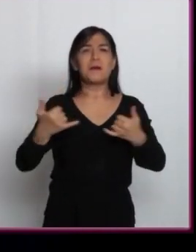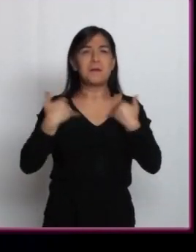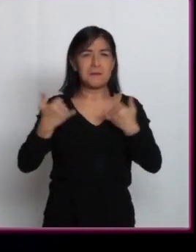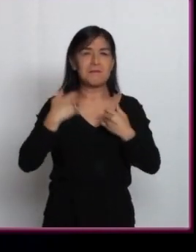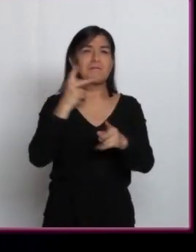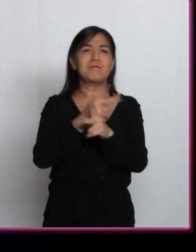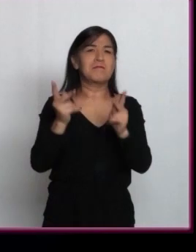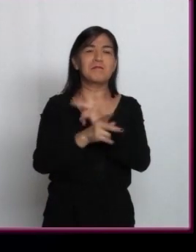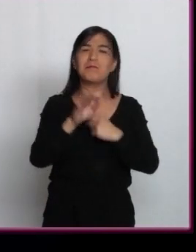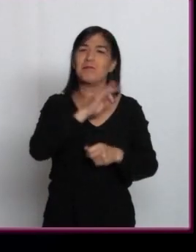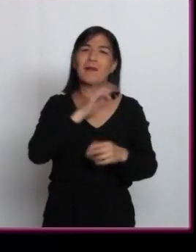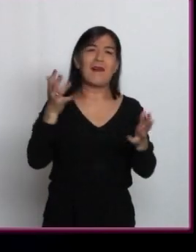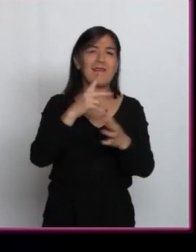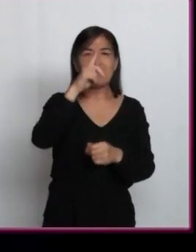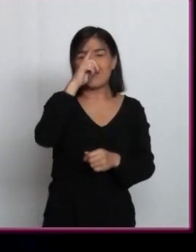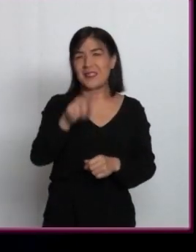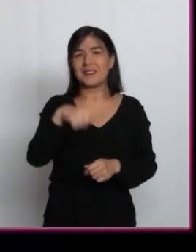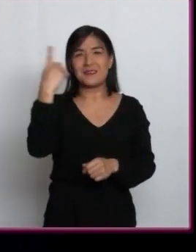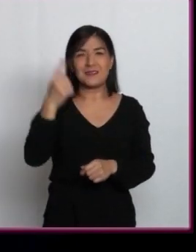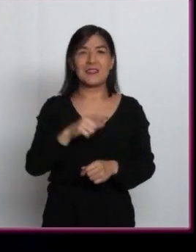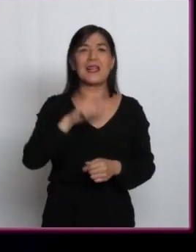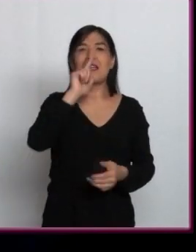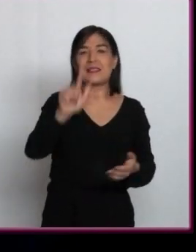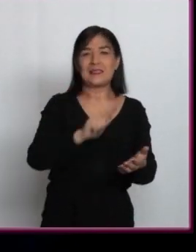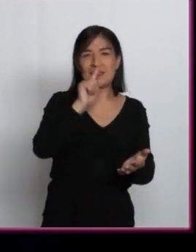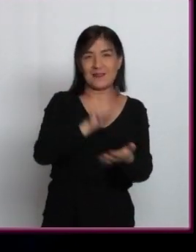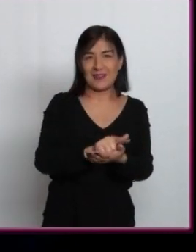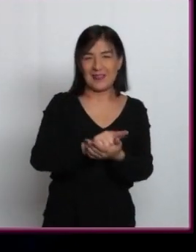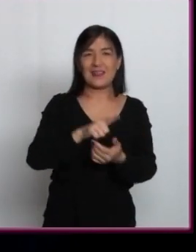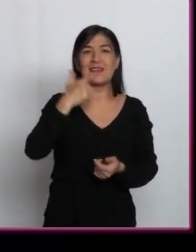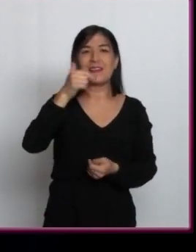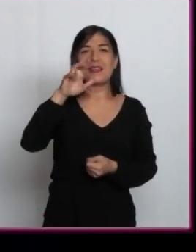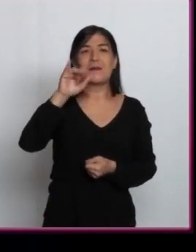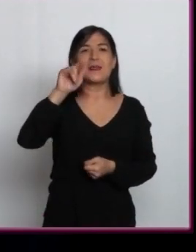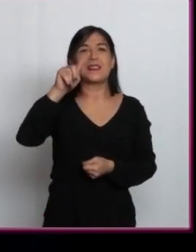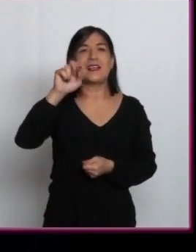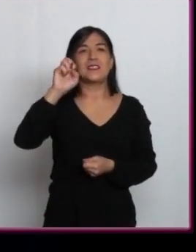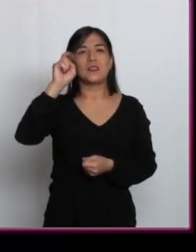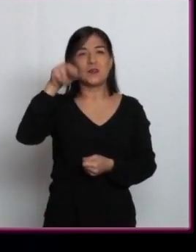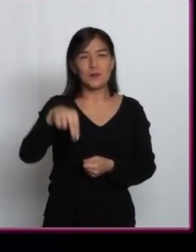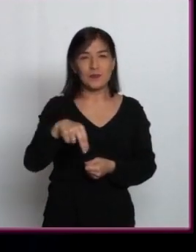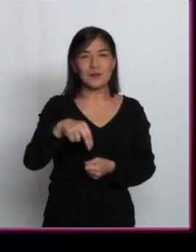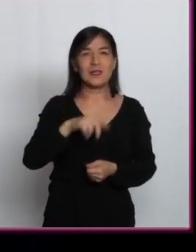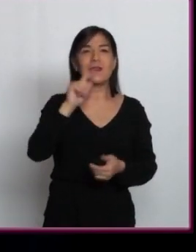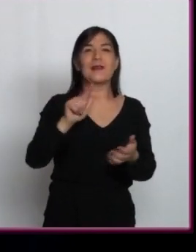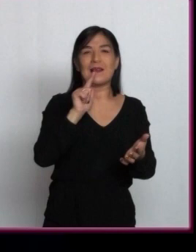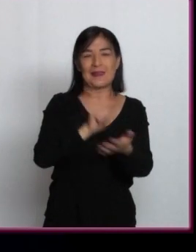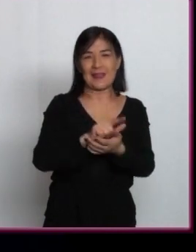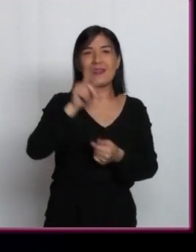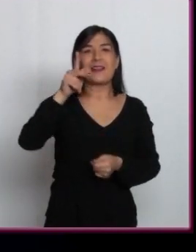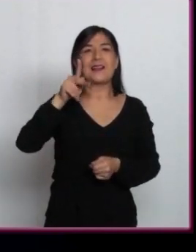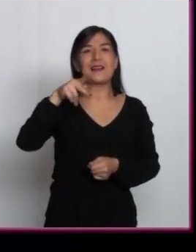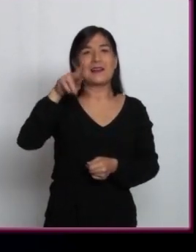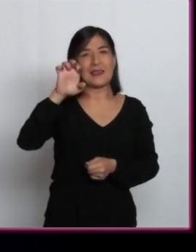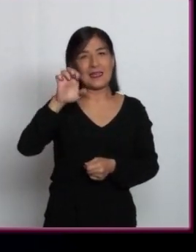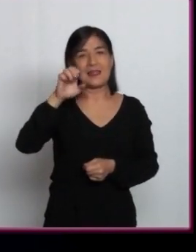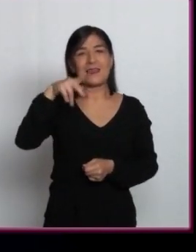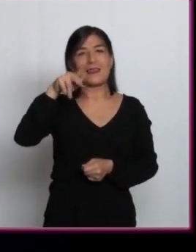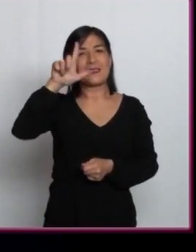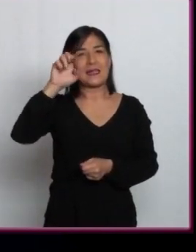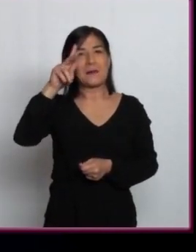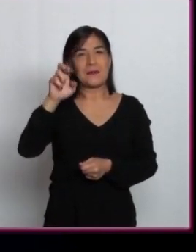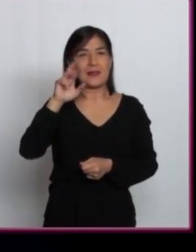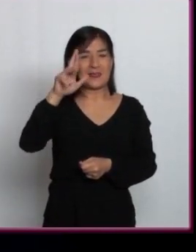accesar fácilmente. Son la ley de la gravitación universal y las leyes de Kepler, que son